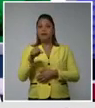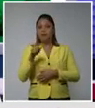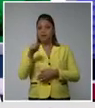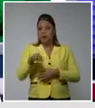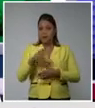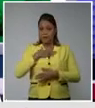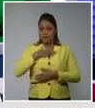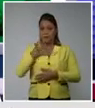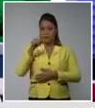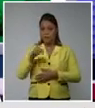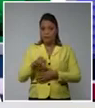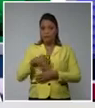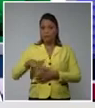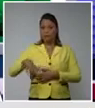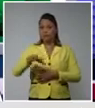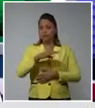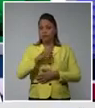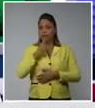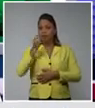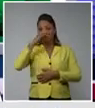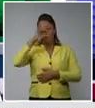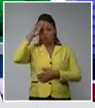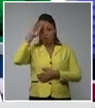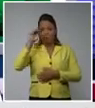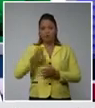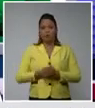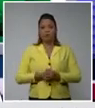la transmisión en nuestro territorio.